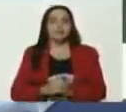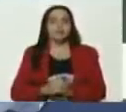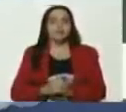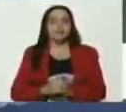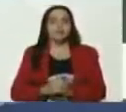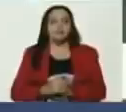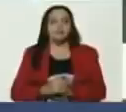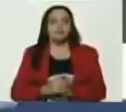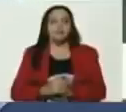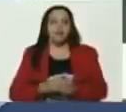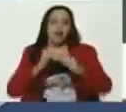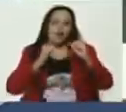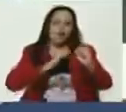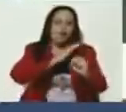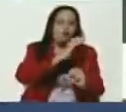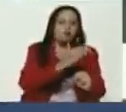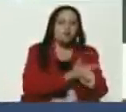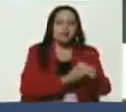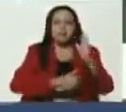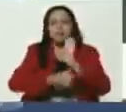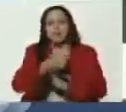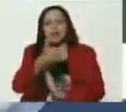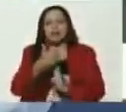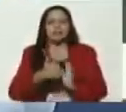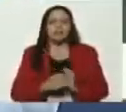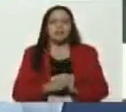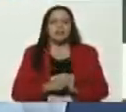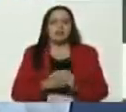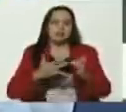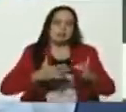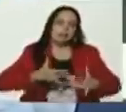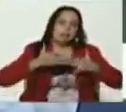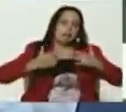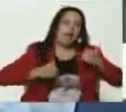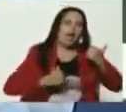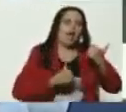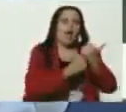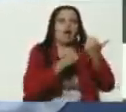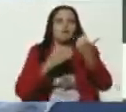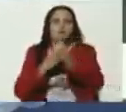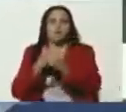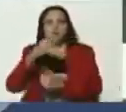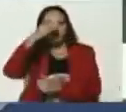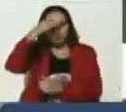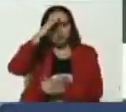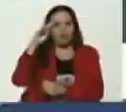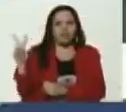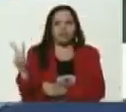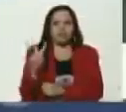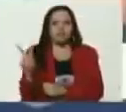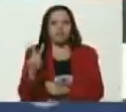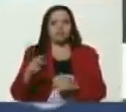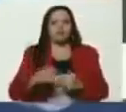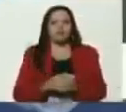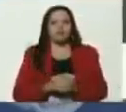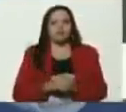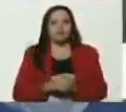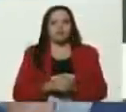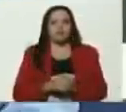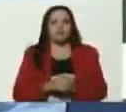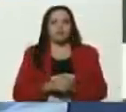De fortalecer aún más el espíritu solidario entre Cuba y Venezuela. Nosotros